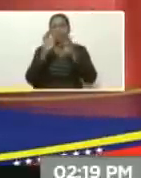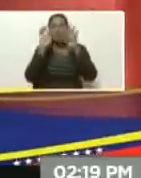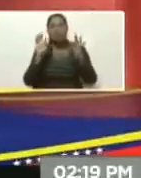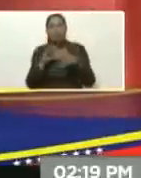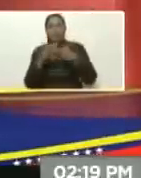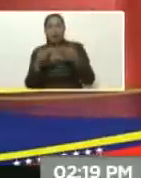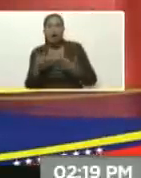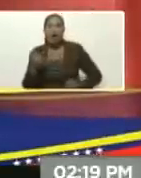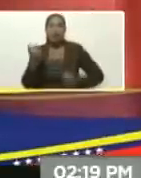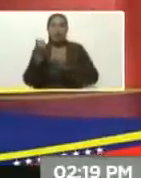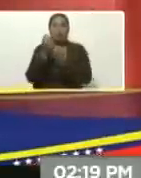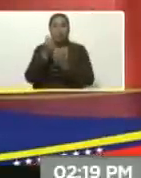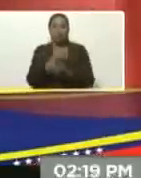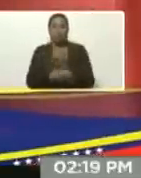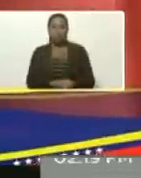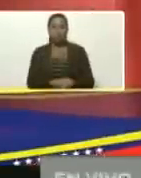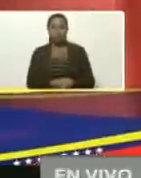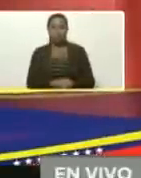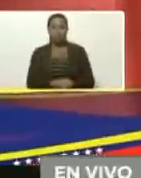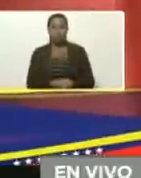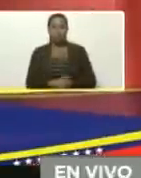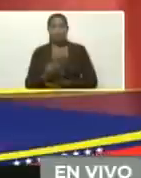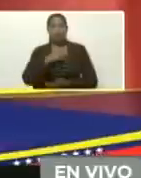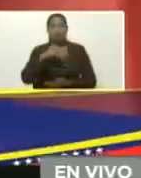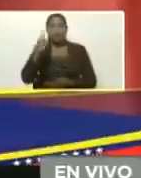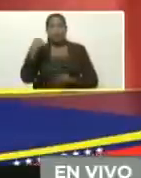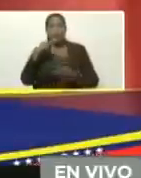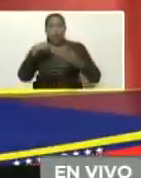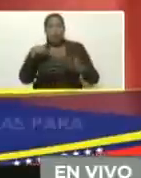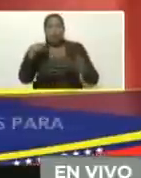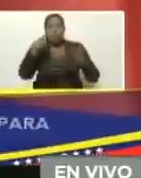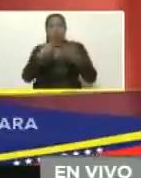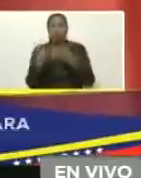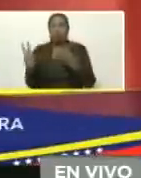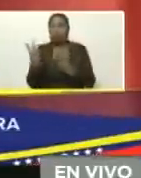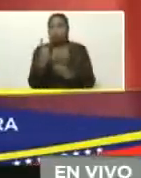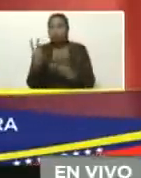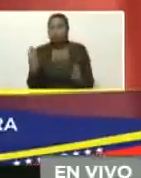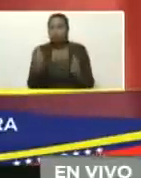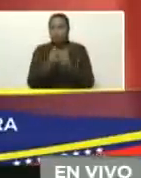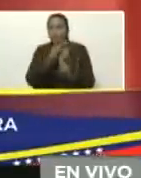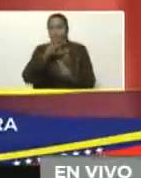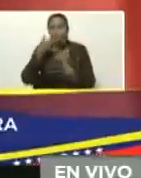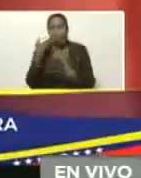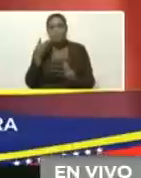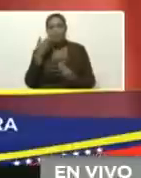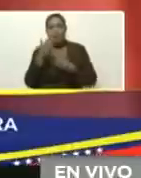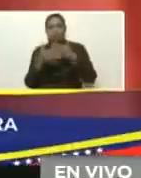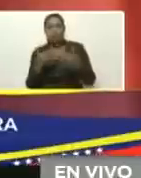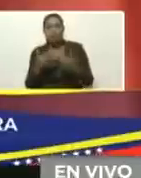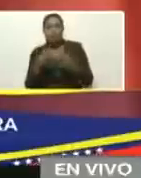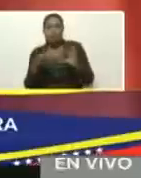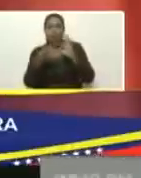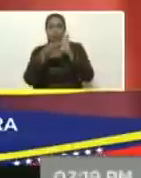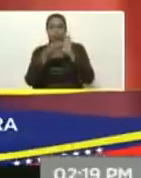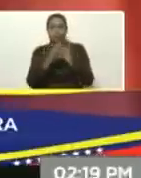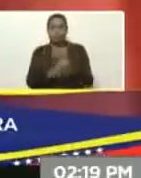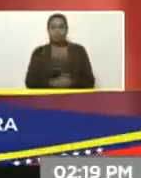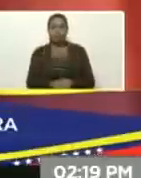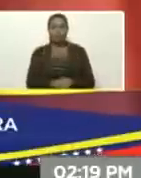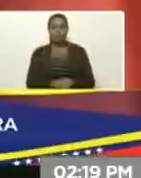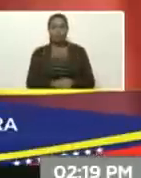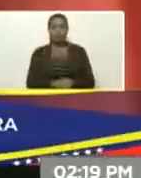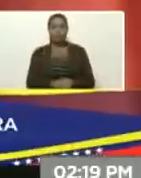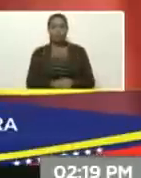dimensiones de cooperación. Y tenemos una voluntad mutua para mejorar esta relación.